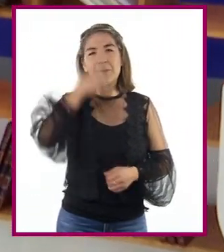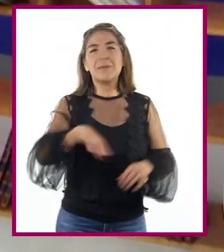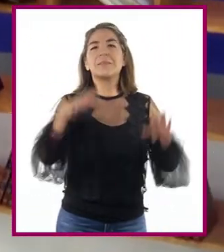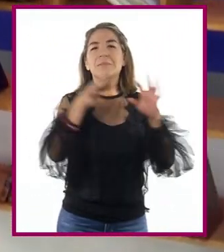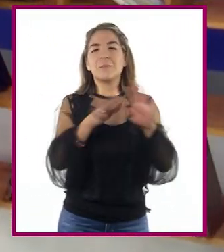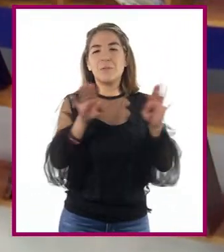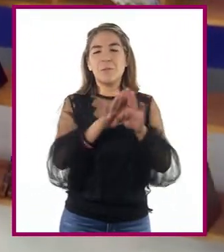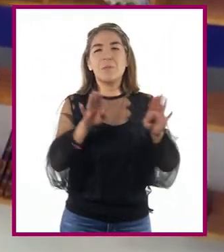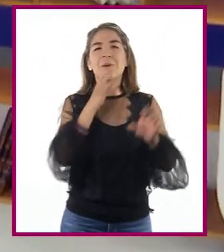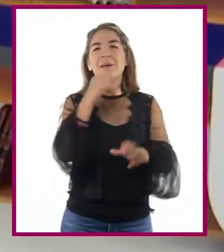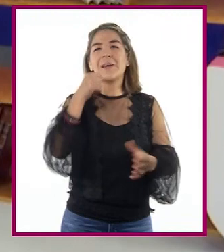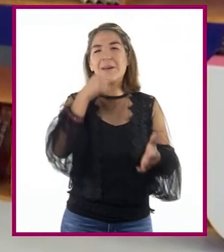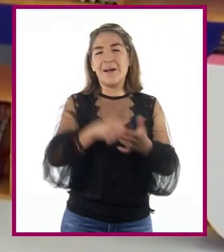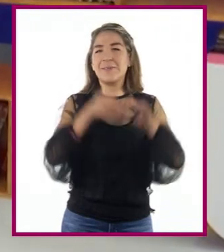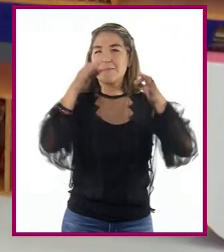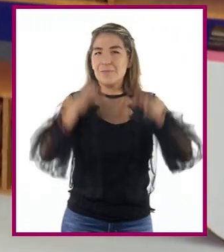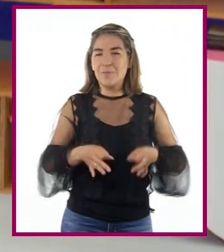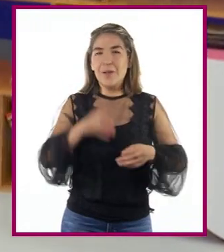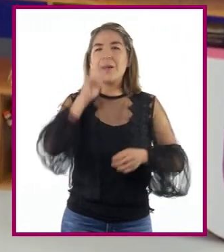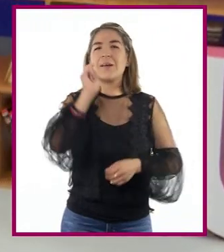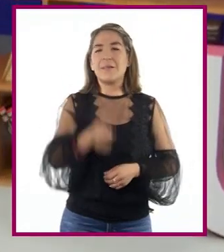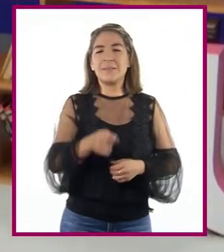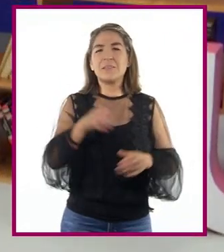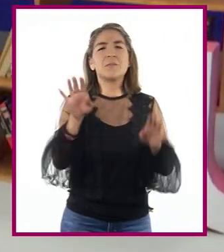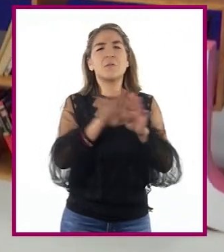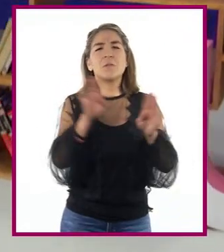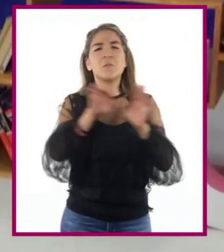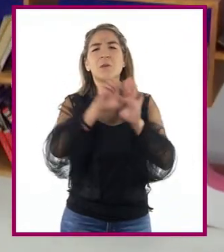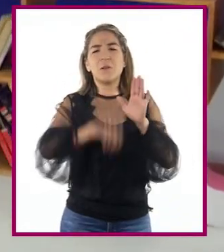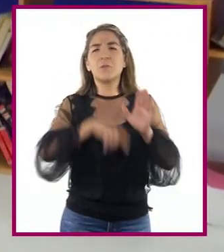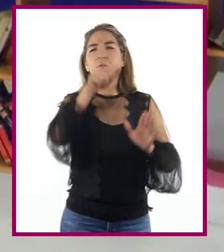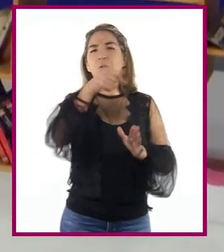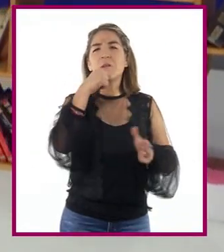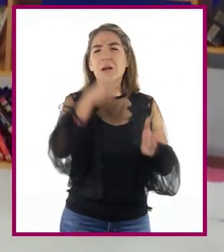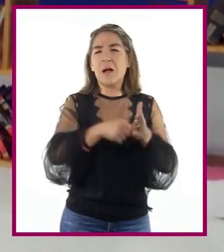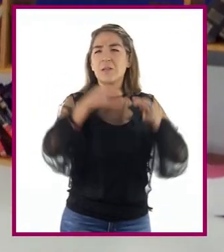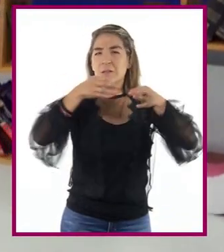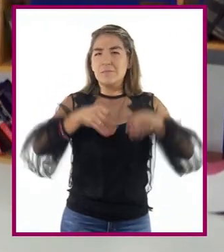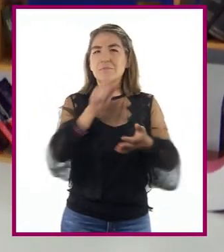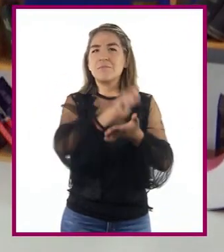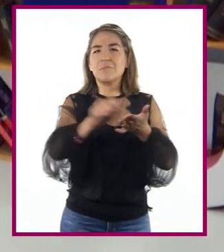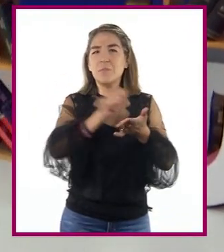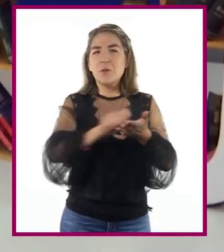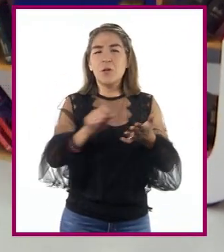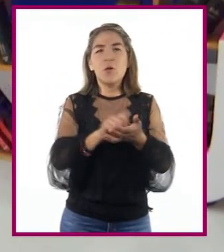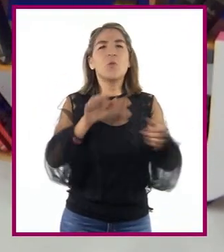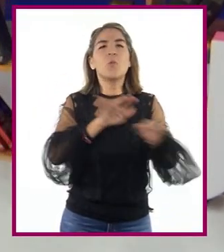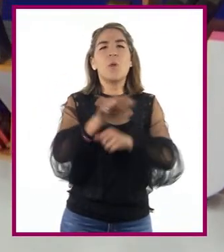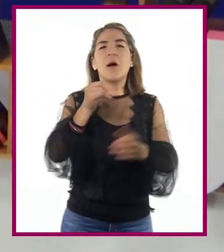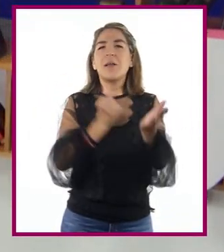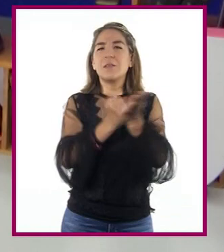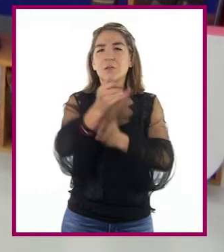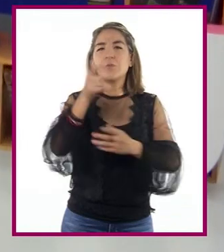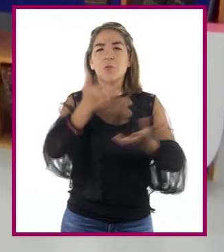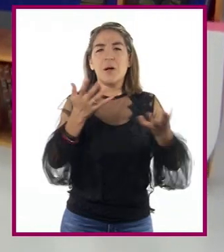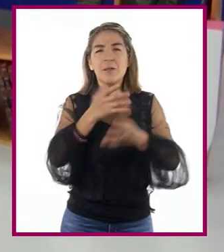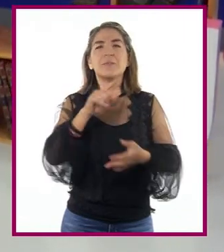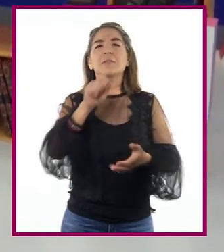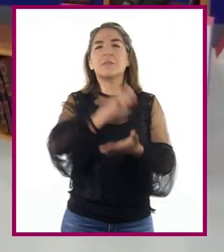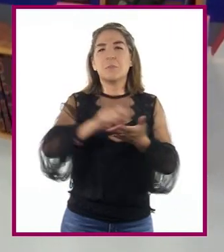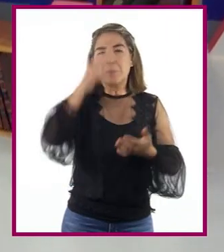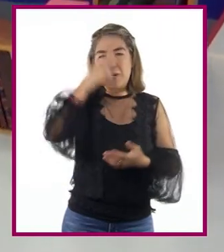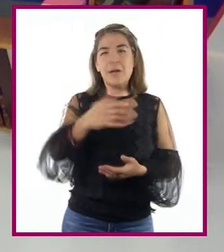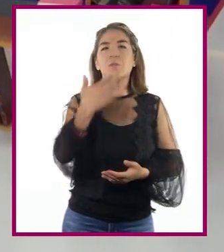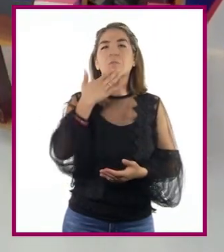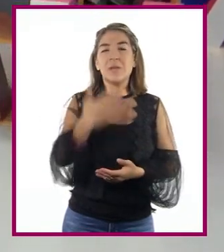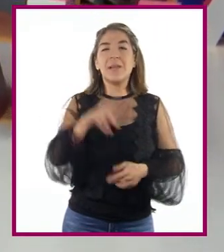cartas formales. Es decir, ¿cómo podemos escribir una carta formal y qué decisiones tomar para que sea